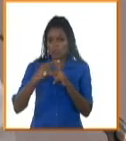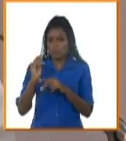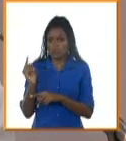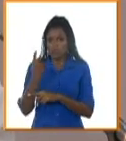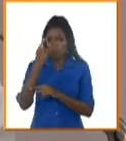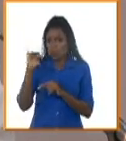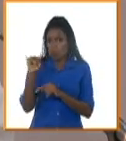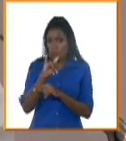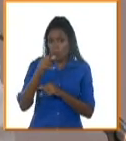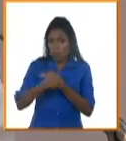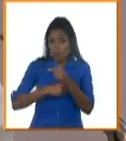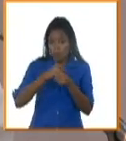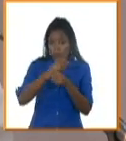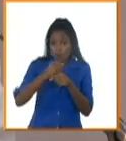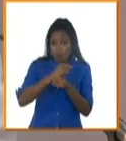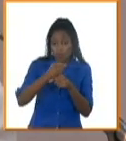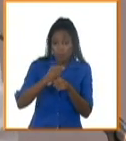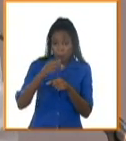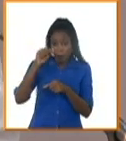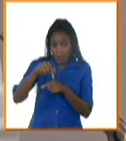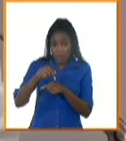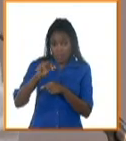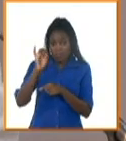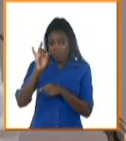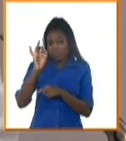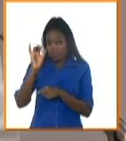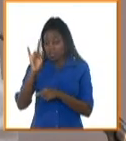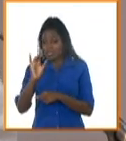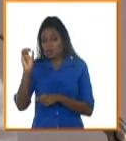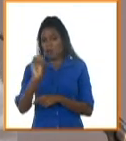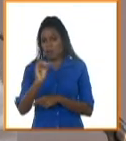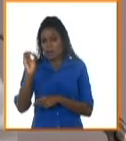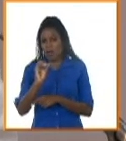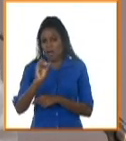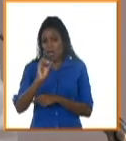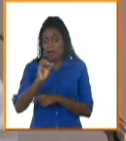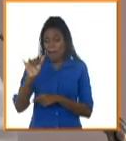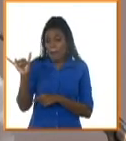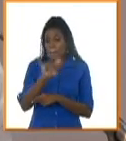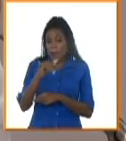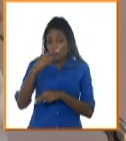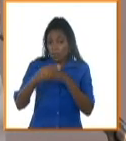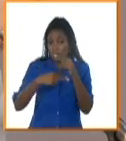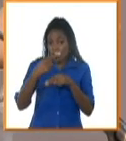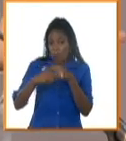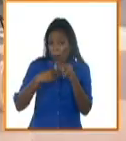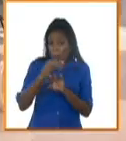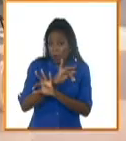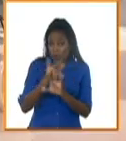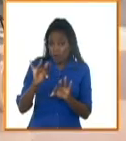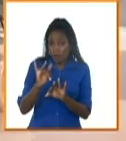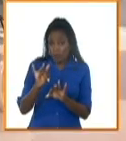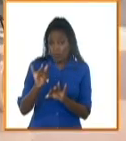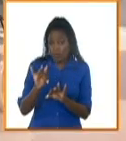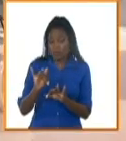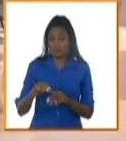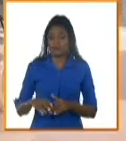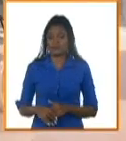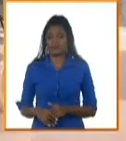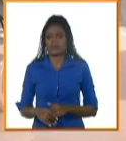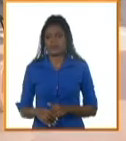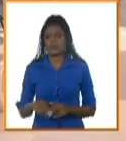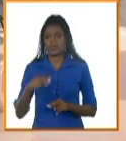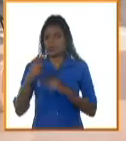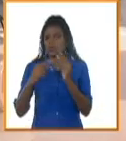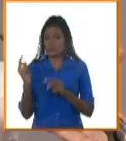lo mismo que estoy usando para por lo menos para ese 79%, la misma pasarela que estoy usando hoy Exacto lo único que